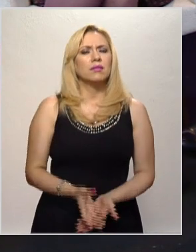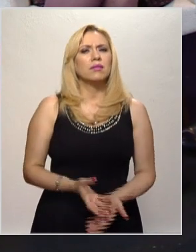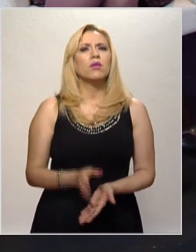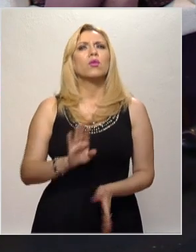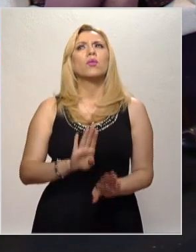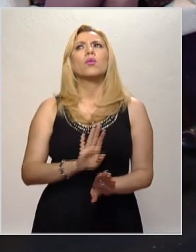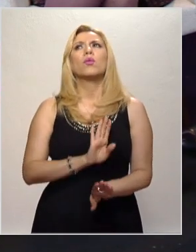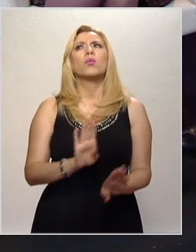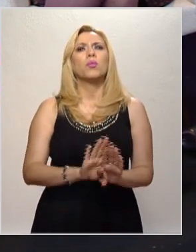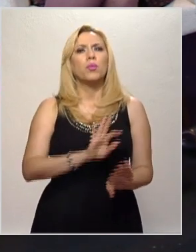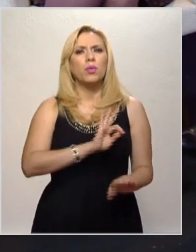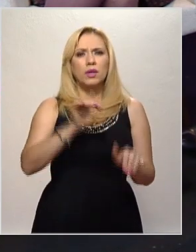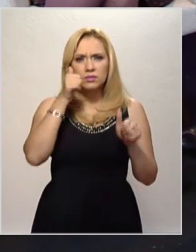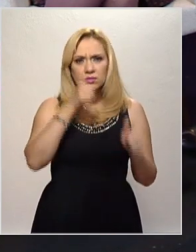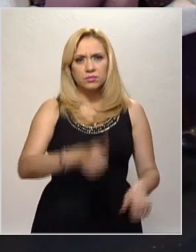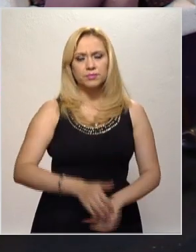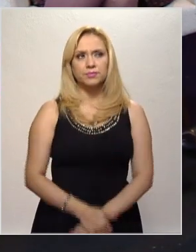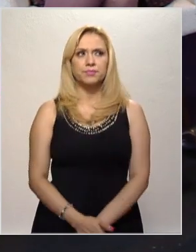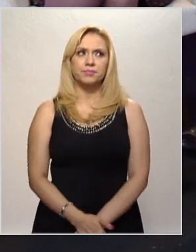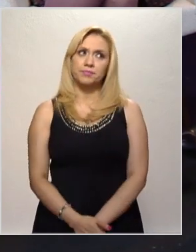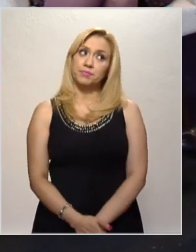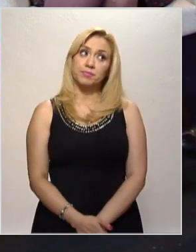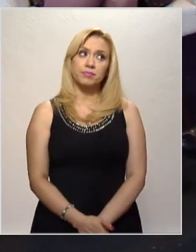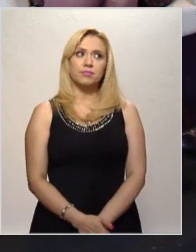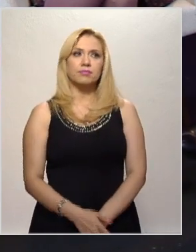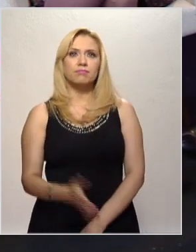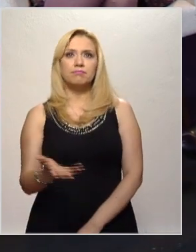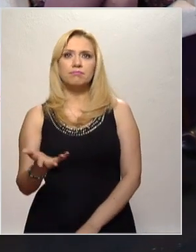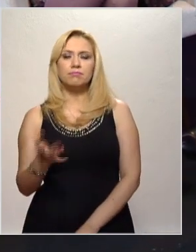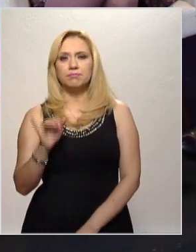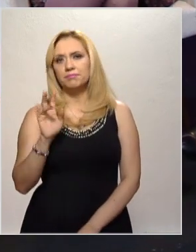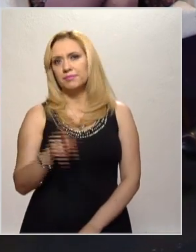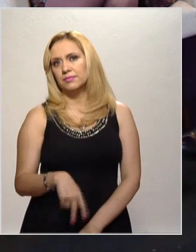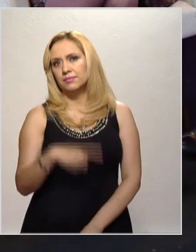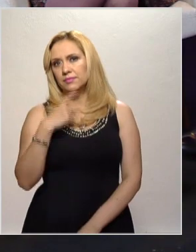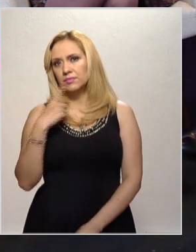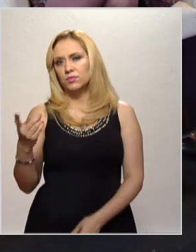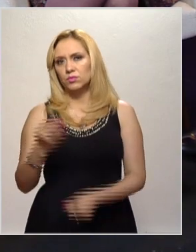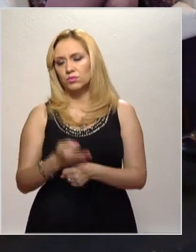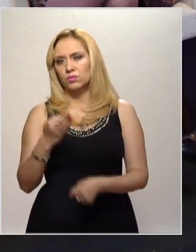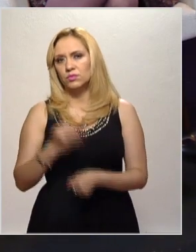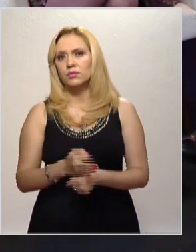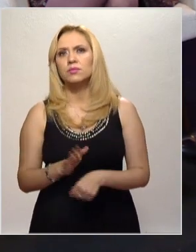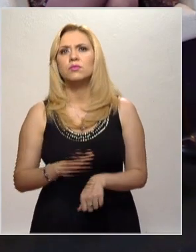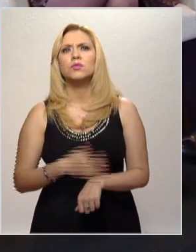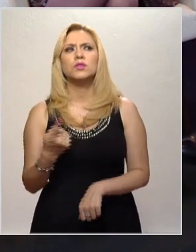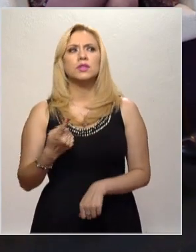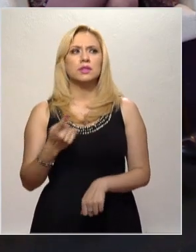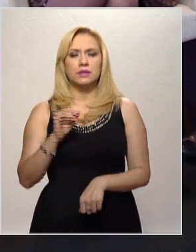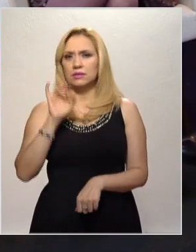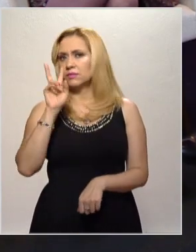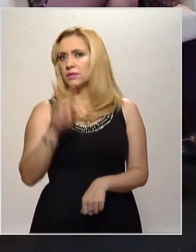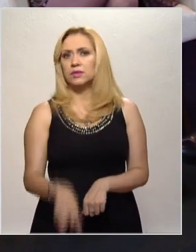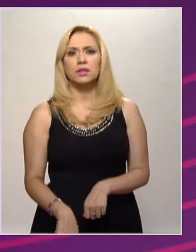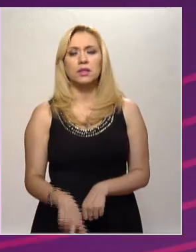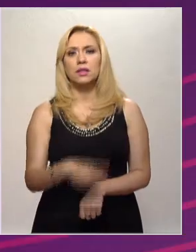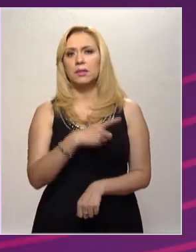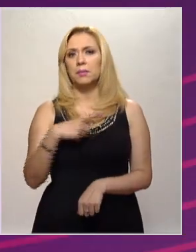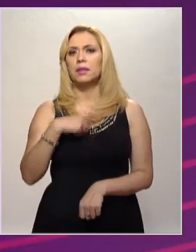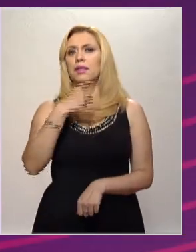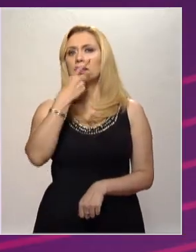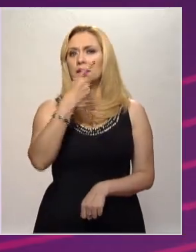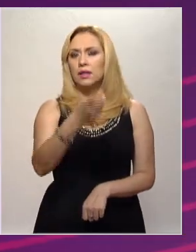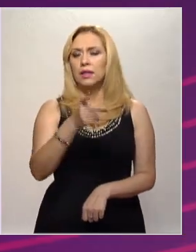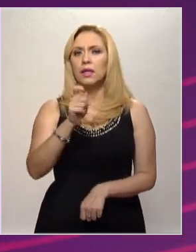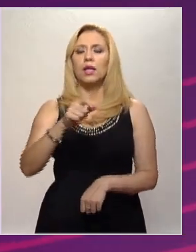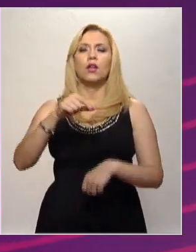frente a ello? Ajá. Bueno, mira, tiene mucho que ver justo con lo que se ha estado comentando ahorita, porque sin duda tenemos que hablar del